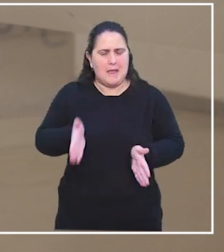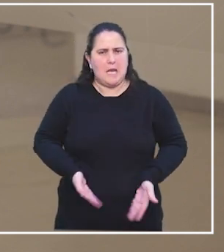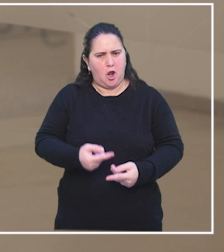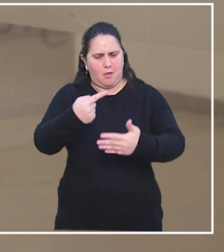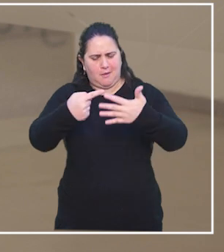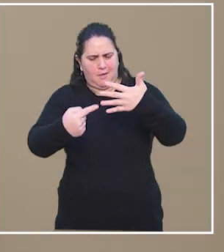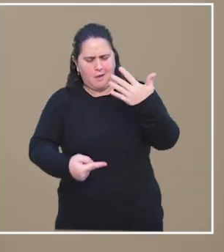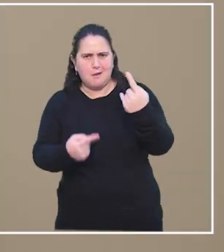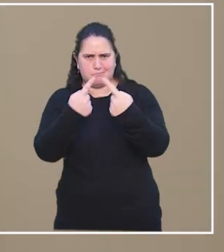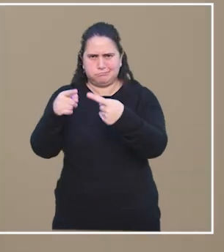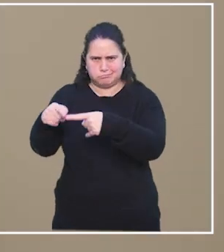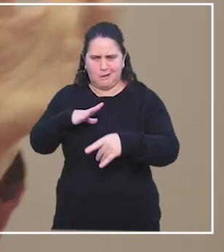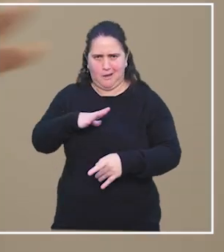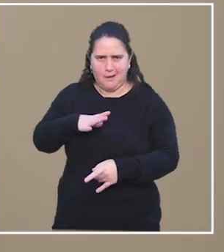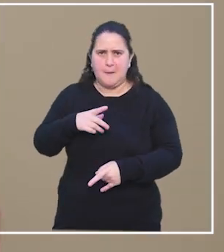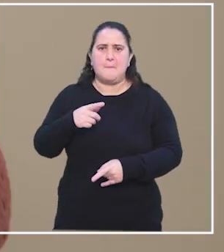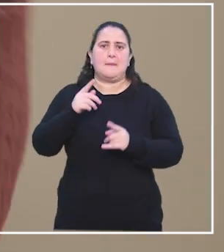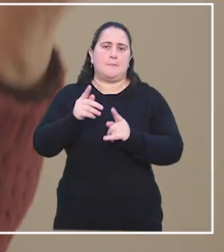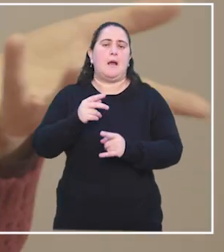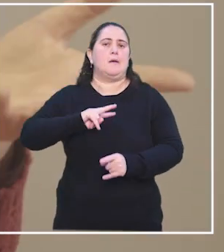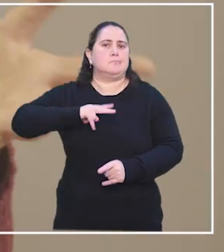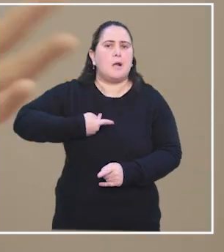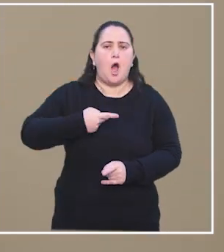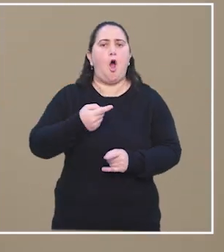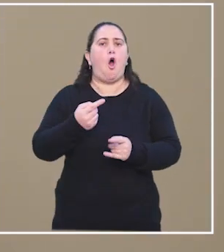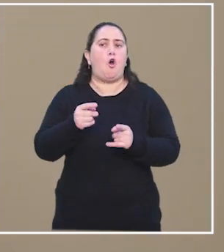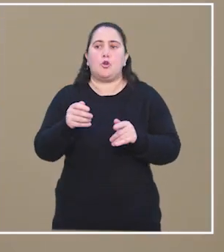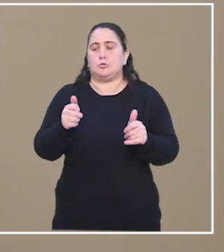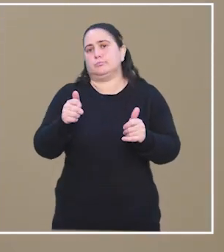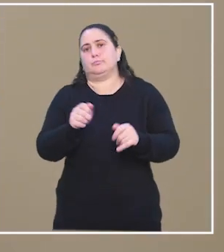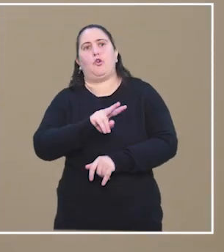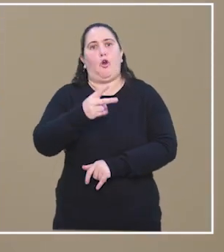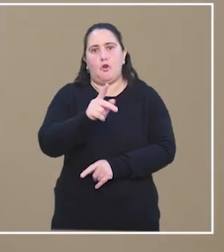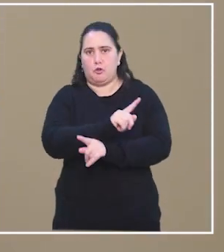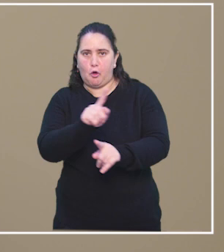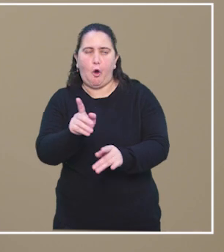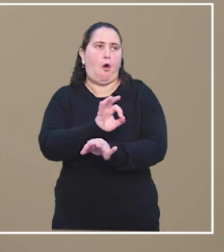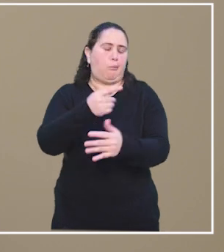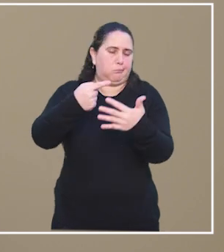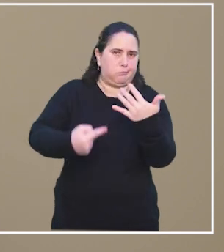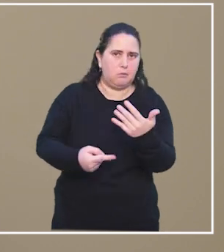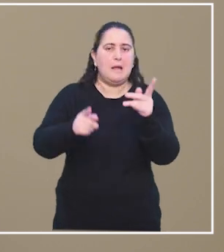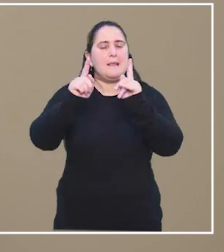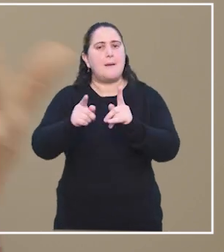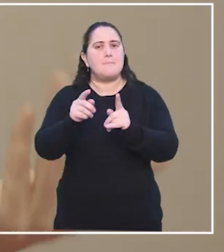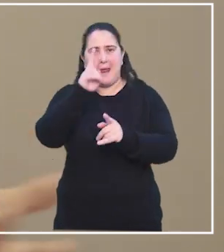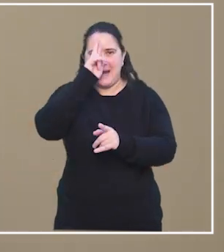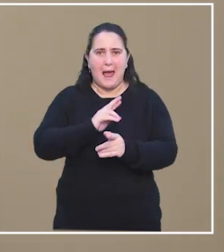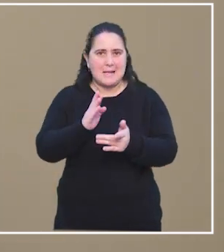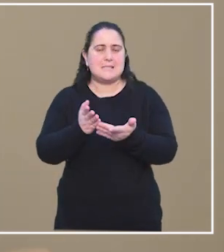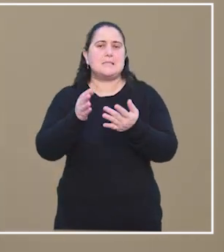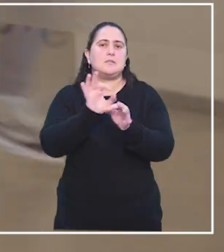géneros posibles, ¿no? Pensando en la categoría de trans, no binario, etc. Y además de eso, cuestiones raciales,